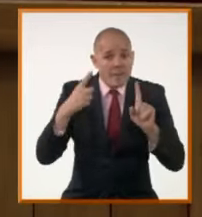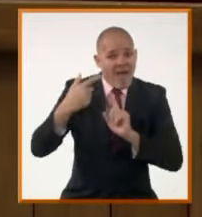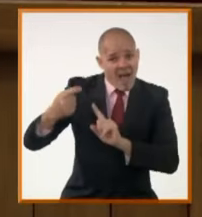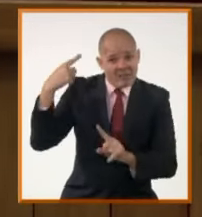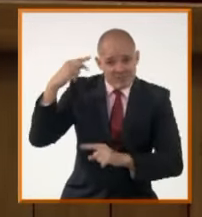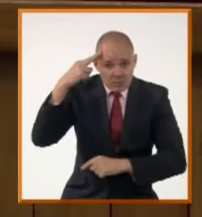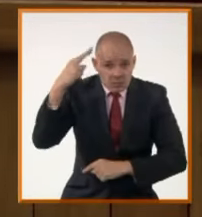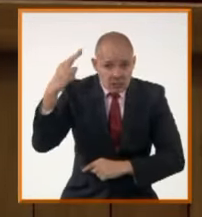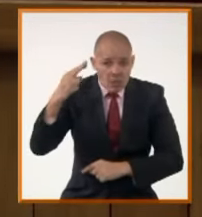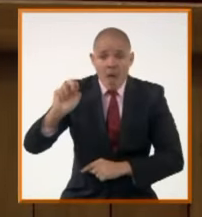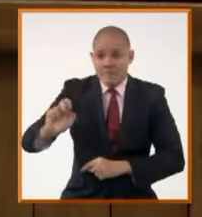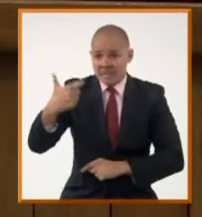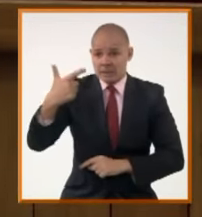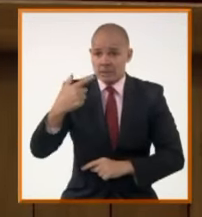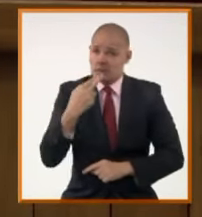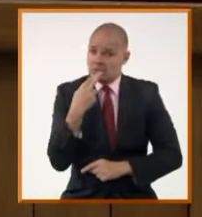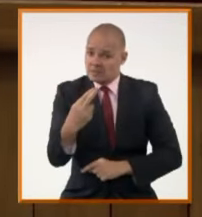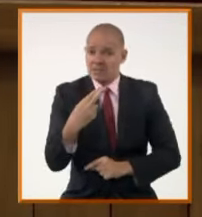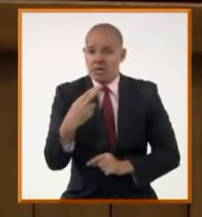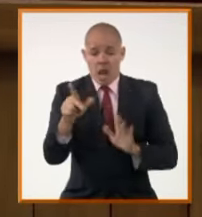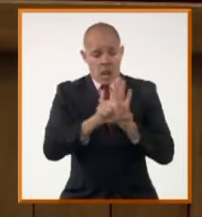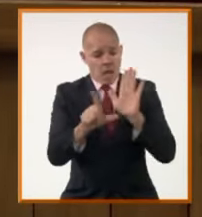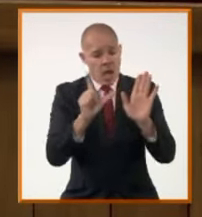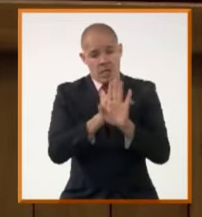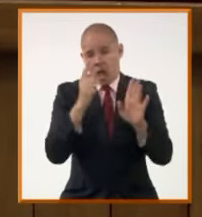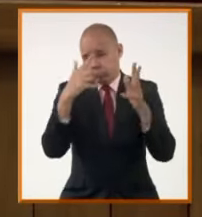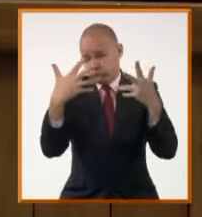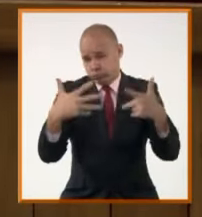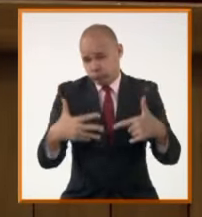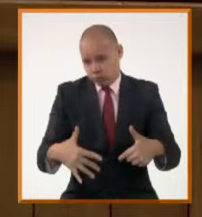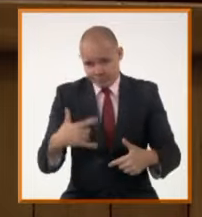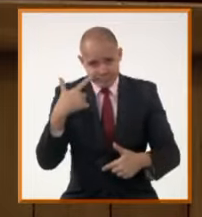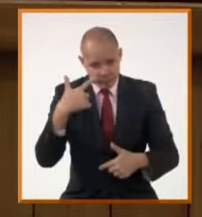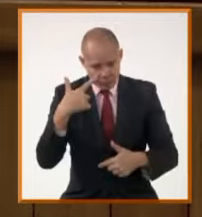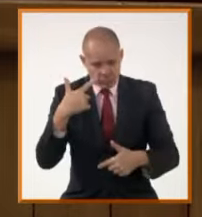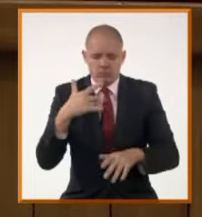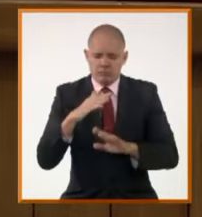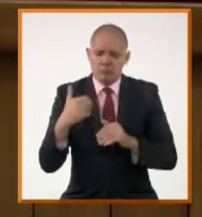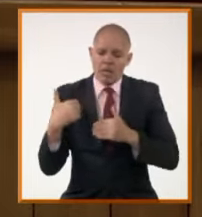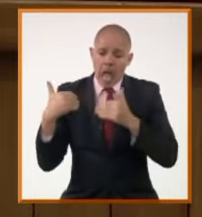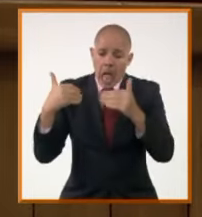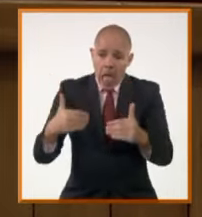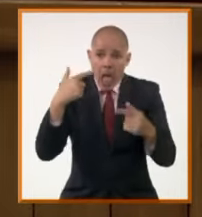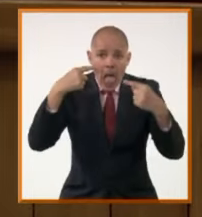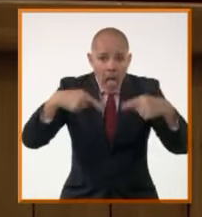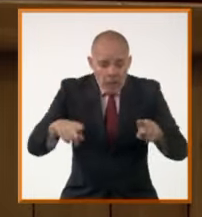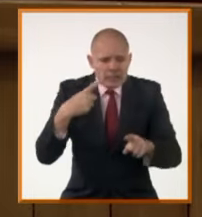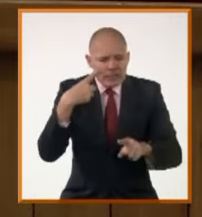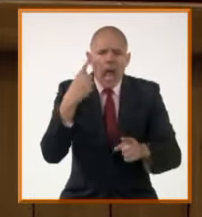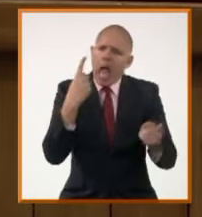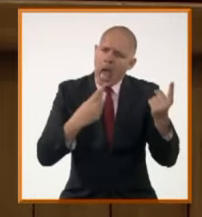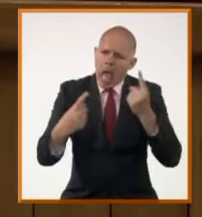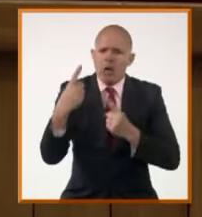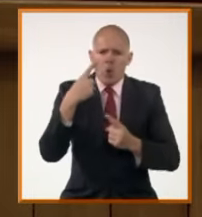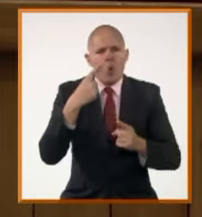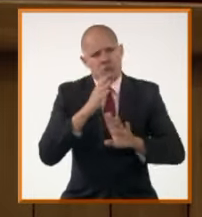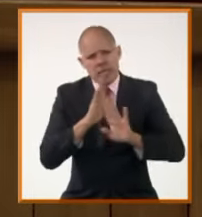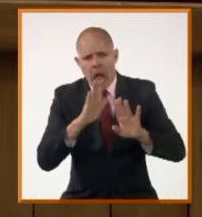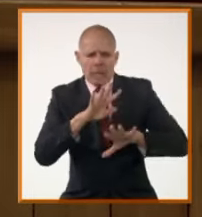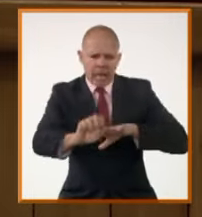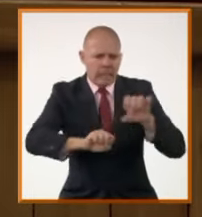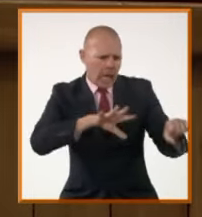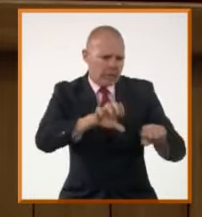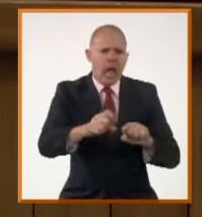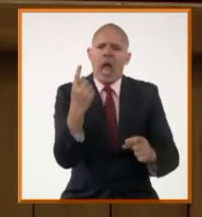vicepresidente. Si bien es cierto que ha habido un incremento del enfrentamiento en varios niveles, pero no se